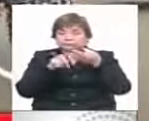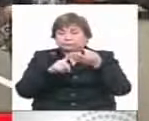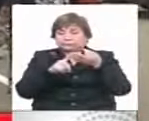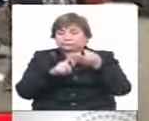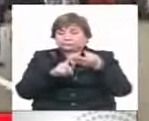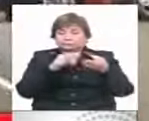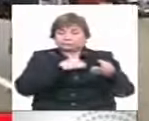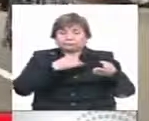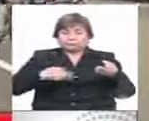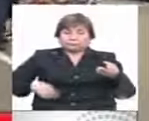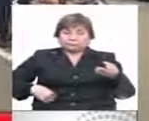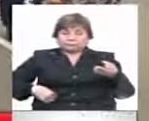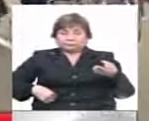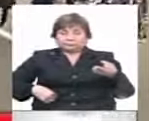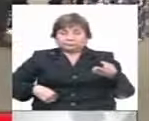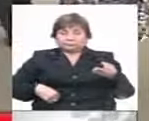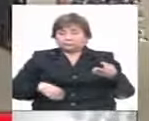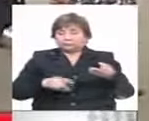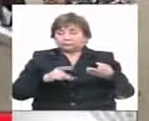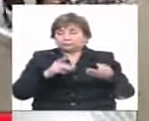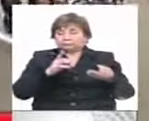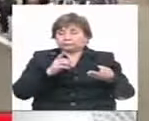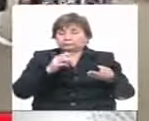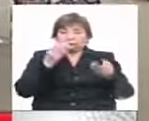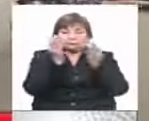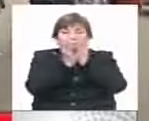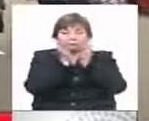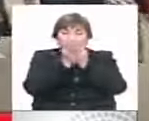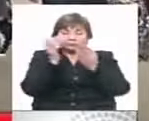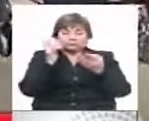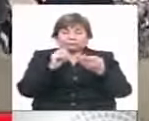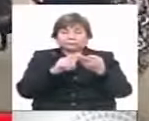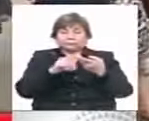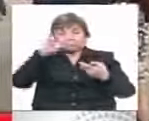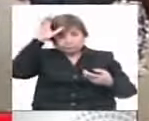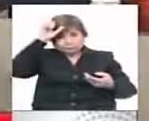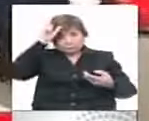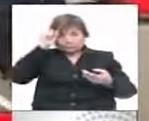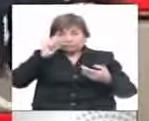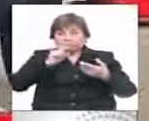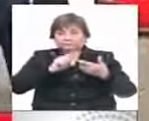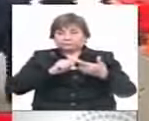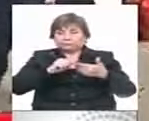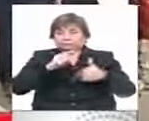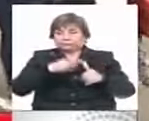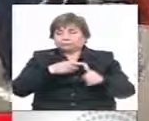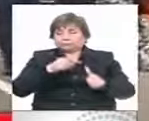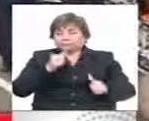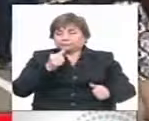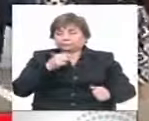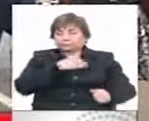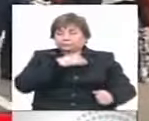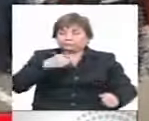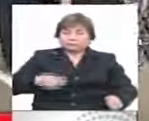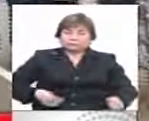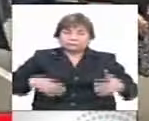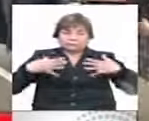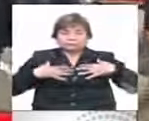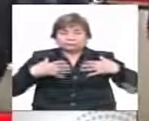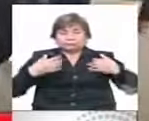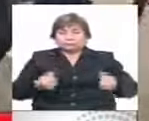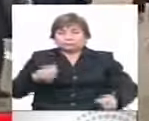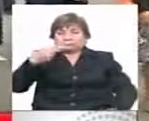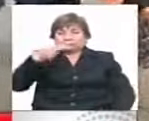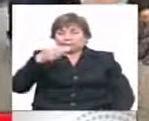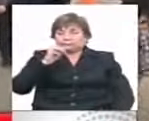los ministros también de Educación, al del canciller Óscar Maburto, al ministro de Salud